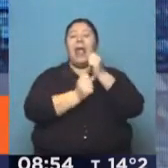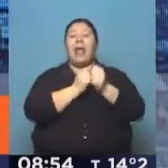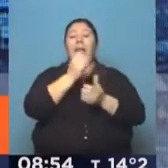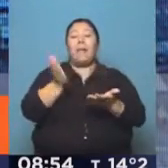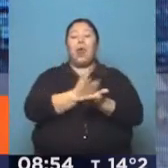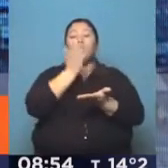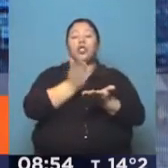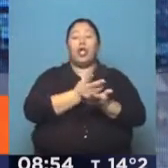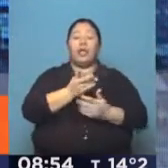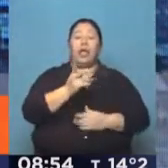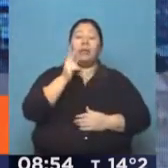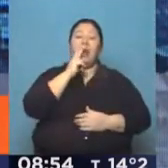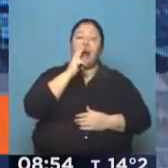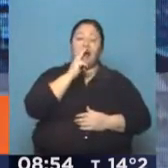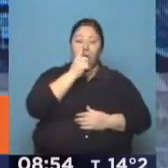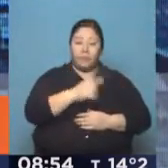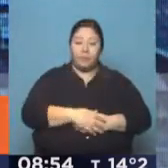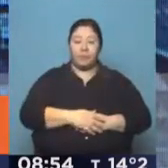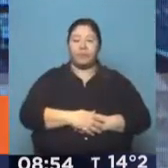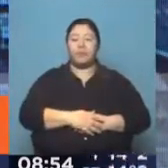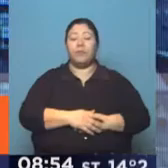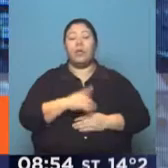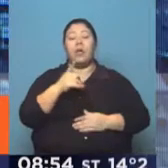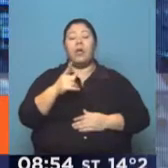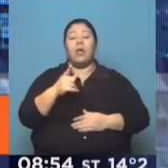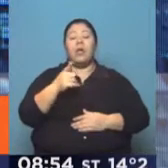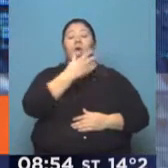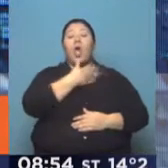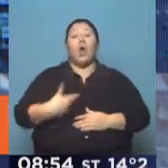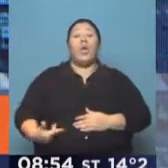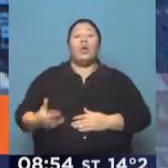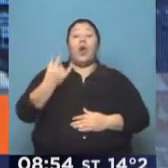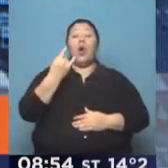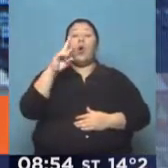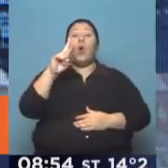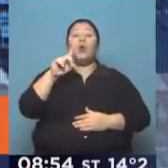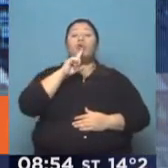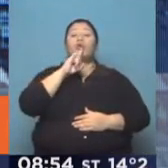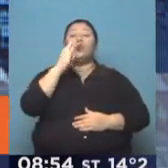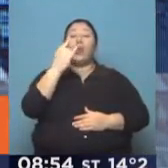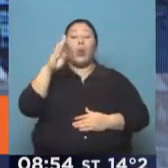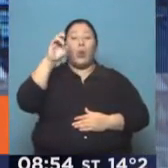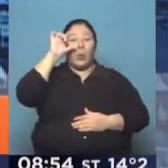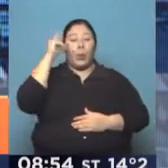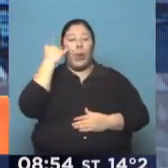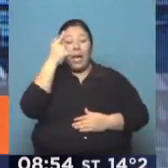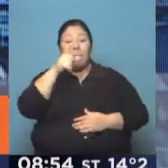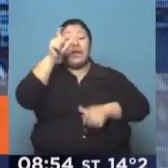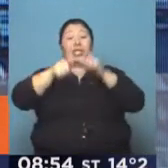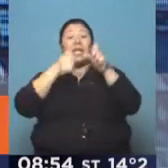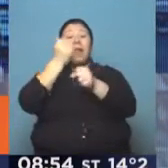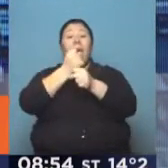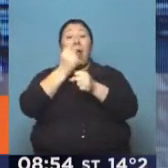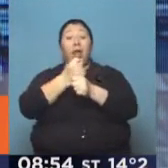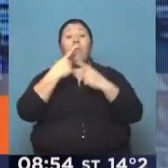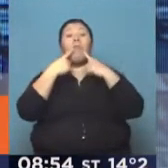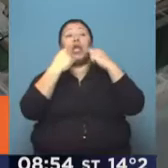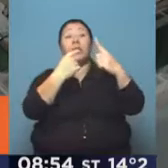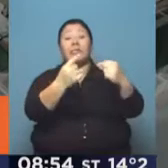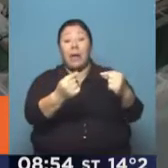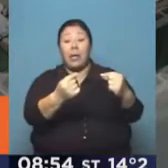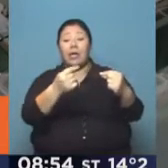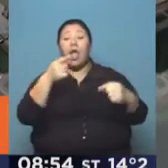o sea la policía de urtubey todo primero con balas de plomo a trabajadores que estaban protestando contra un lockout patronal